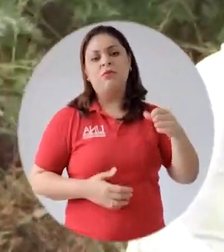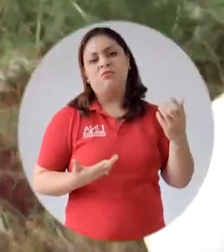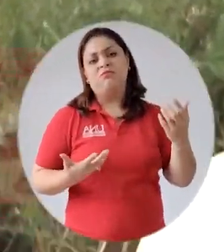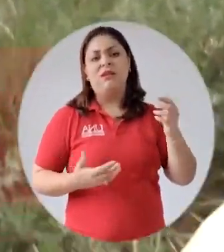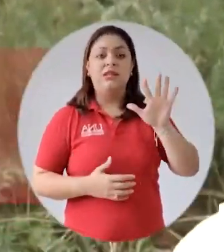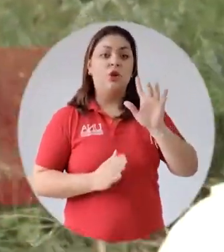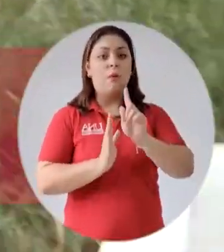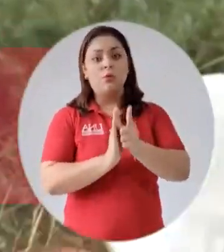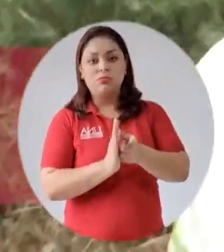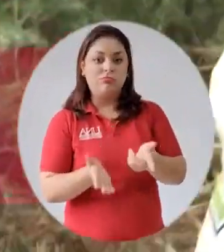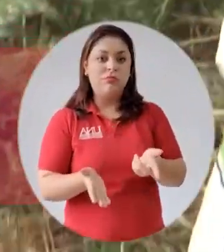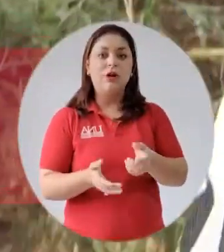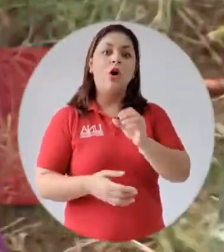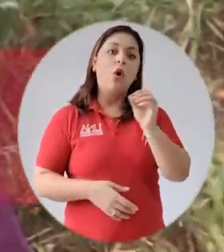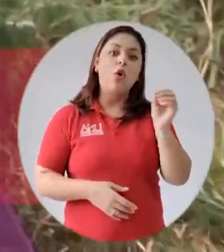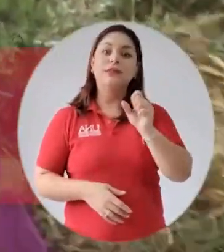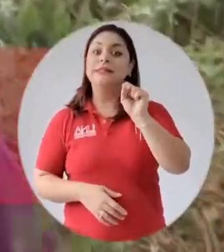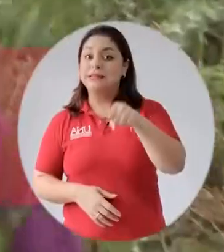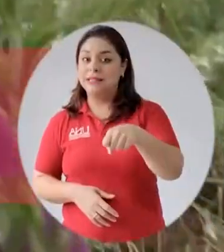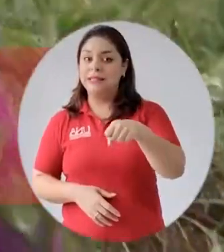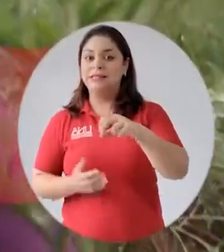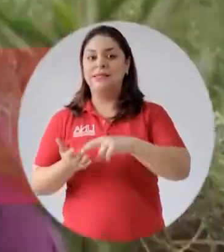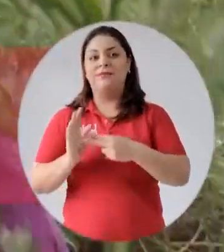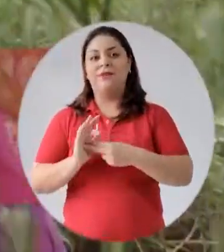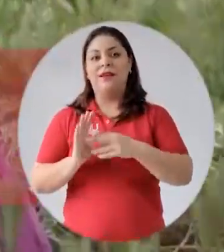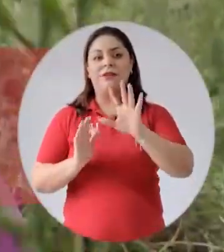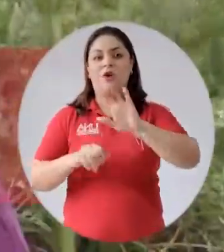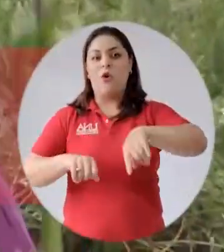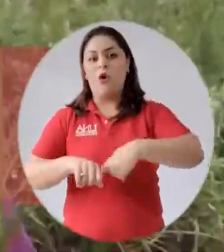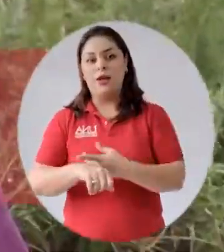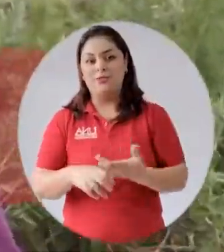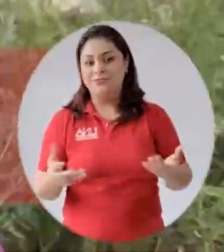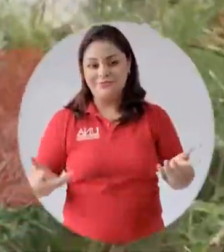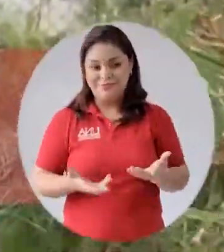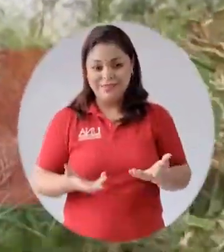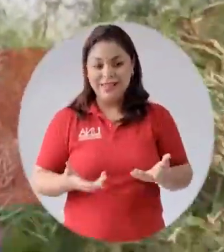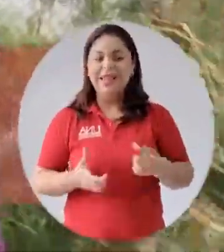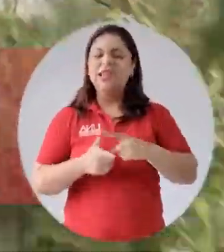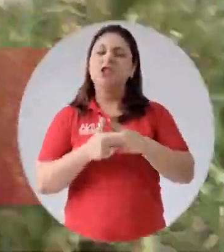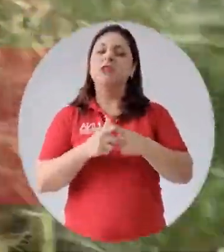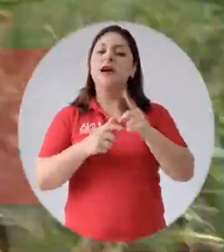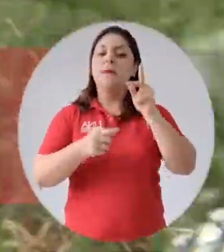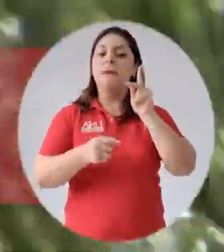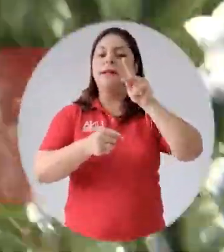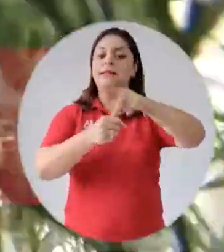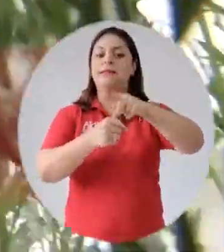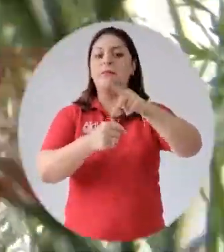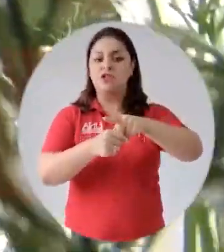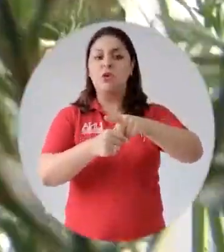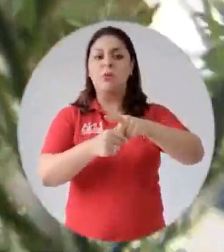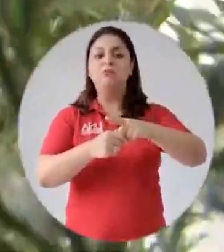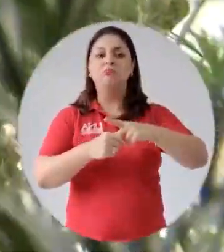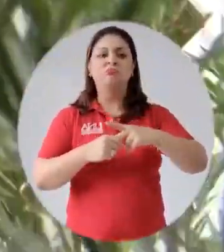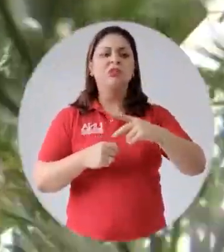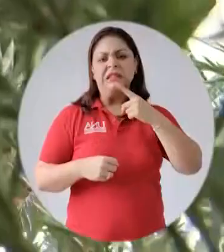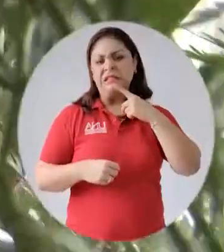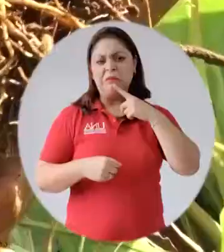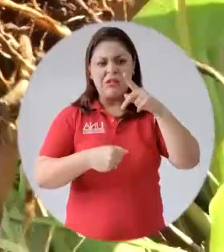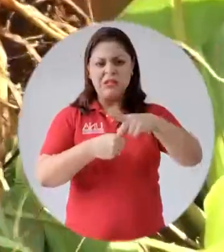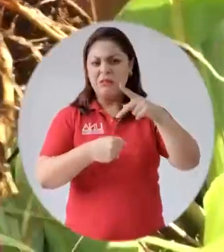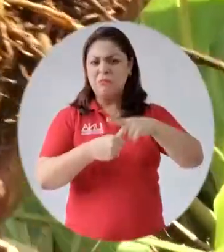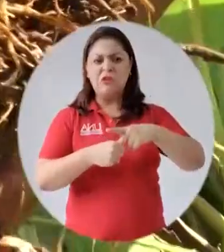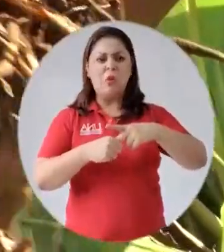tasa de participación, y ahorita lo mencionaba, me parece que es importante como señalarlo. Participar es si yo hice X actividad.